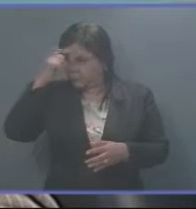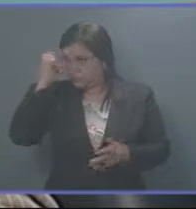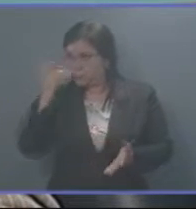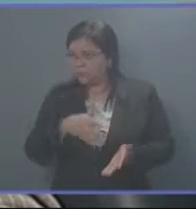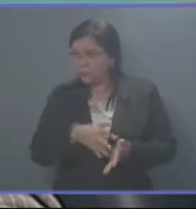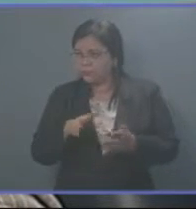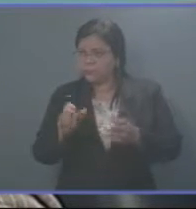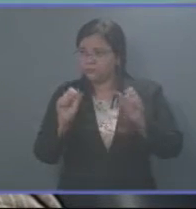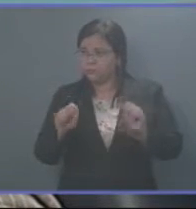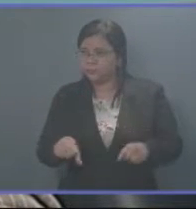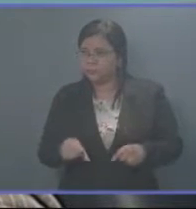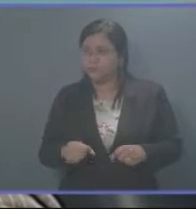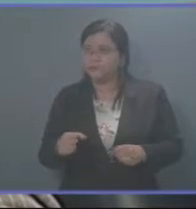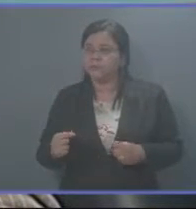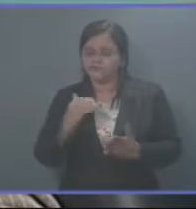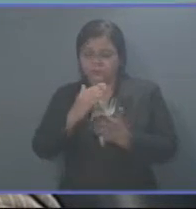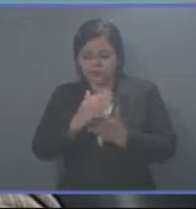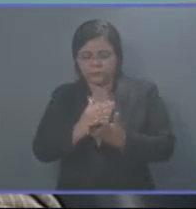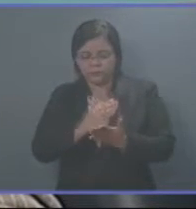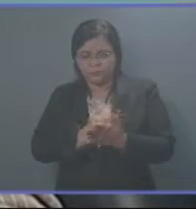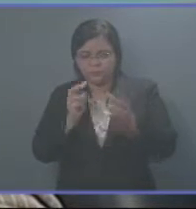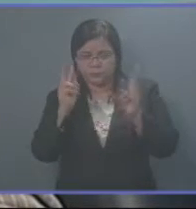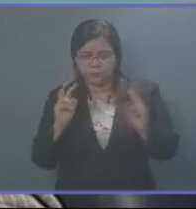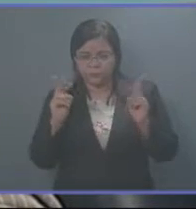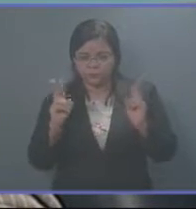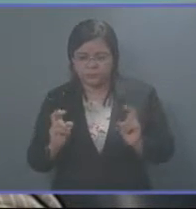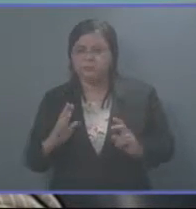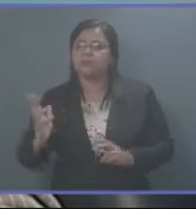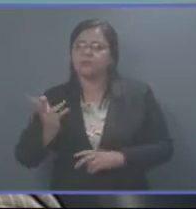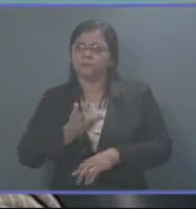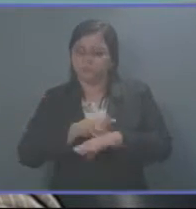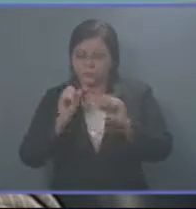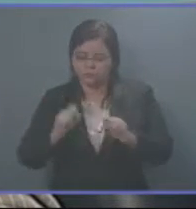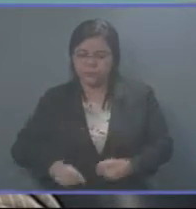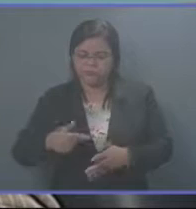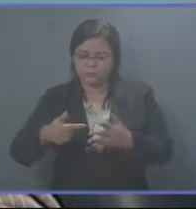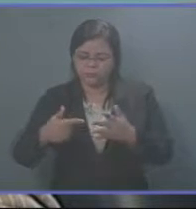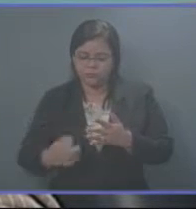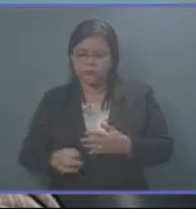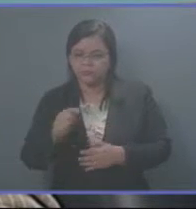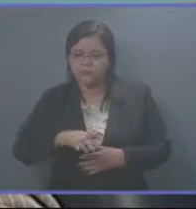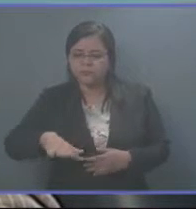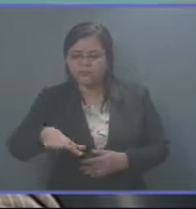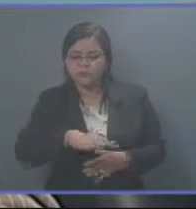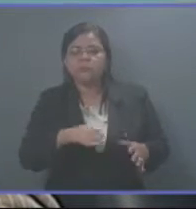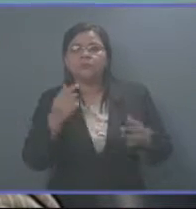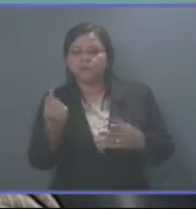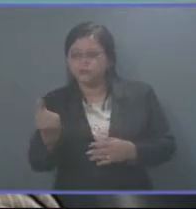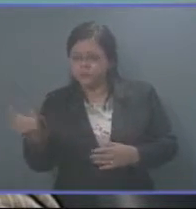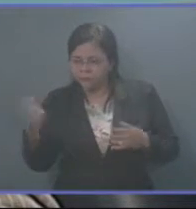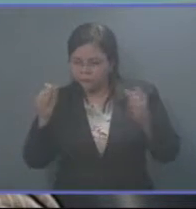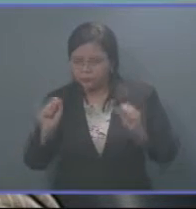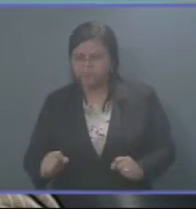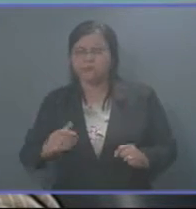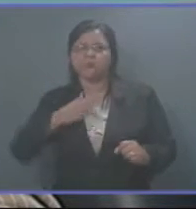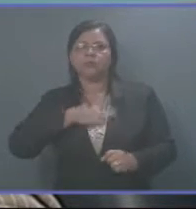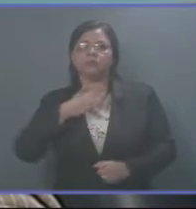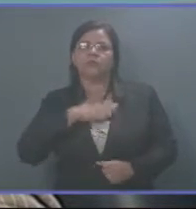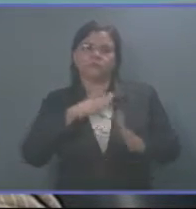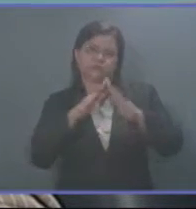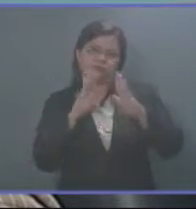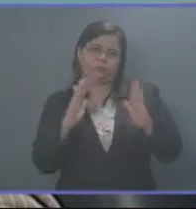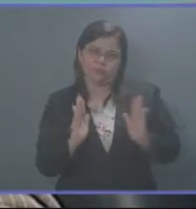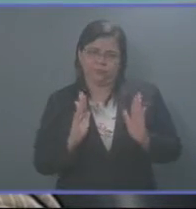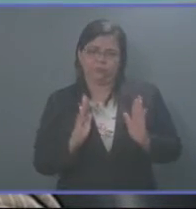que agendemos ese tema y podamos legalizar ese otro terreno para que estas personas puedan llegar a tener